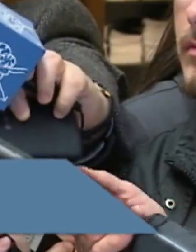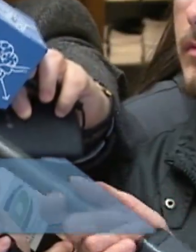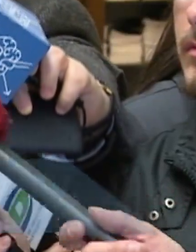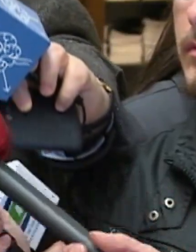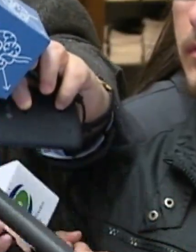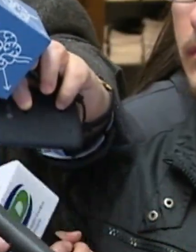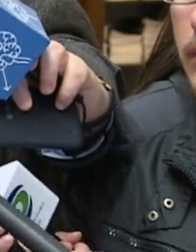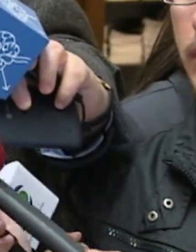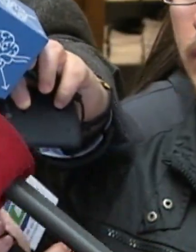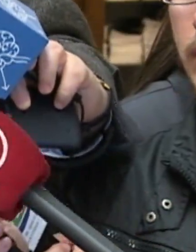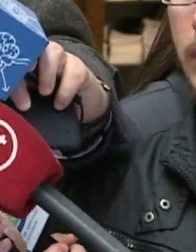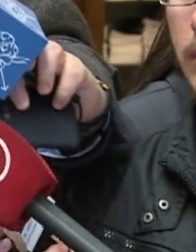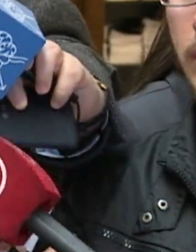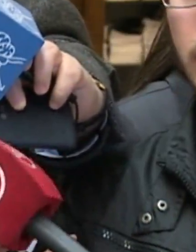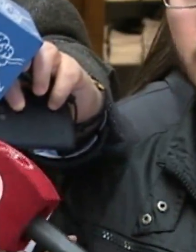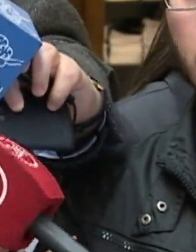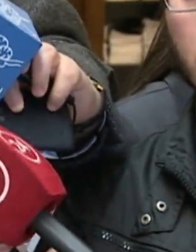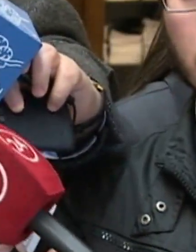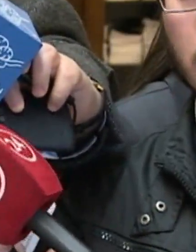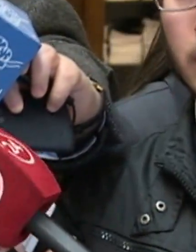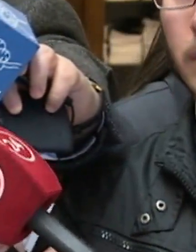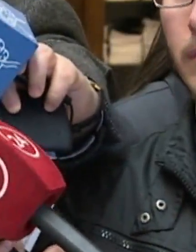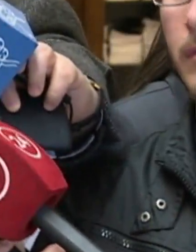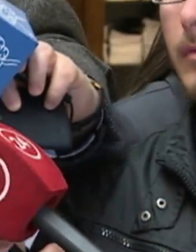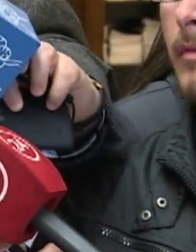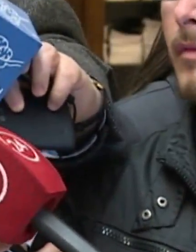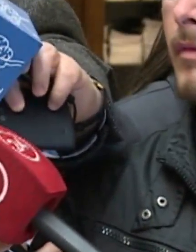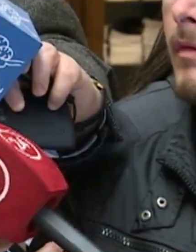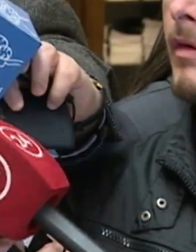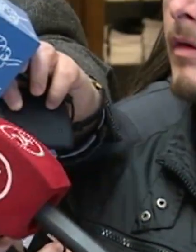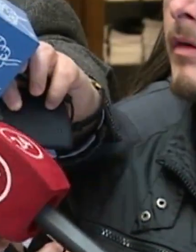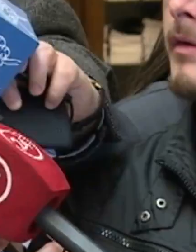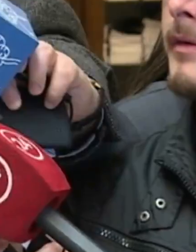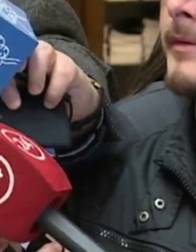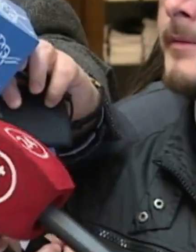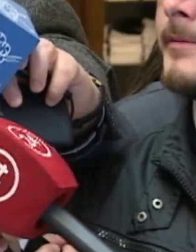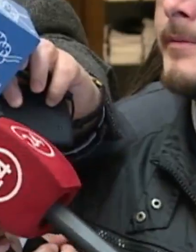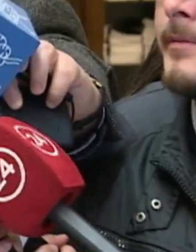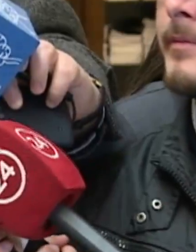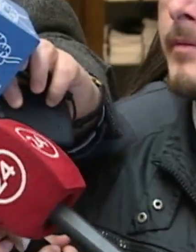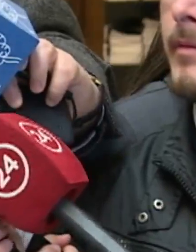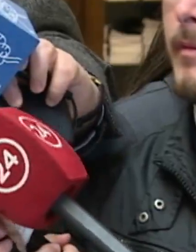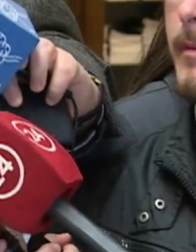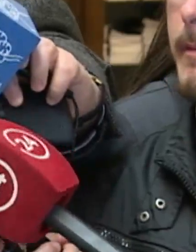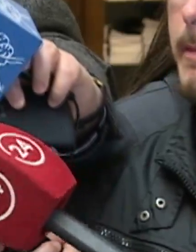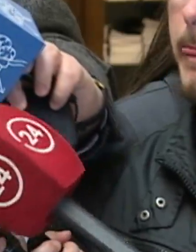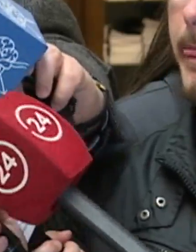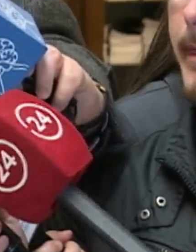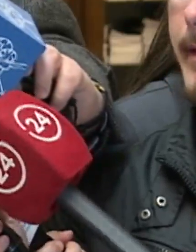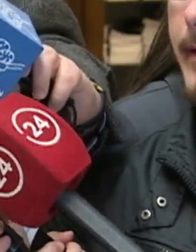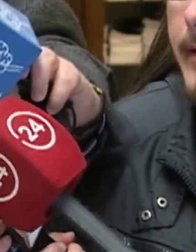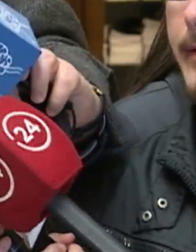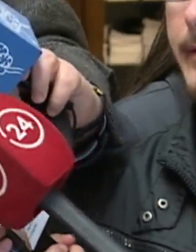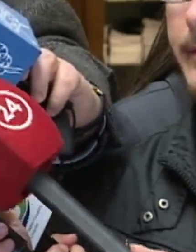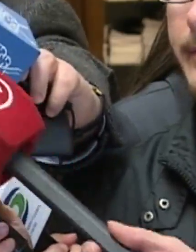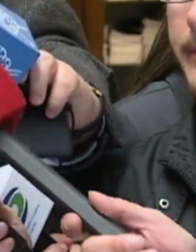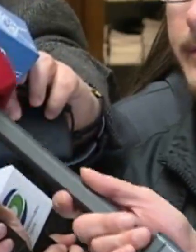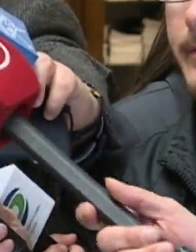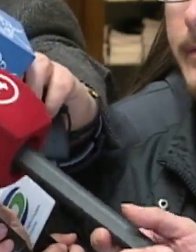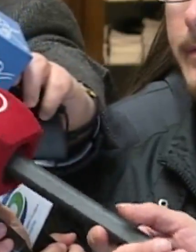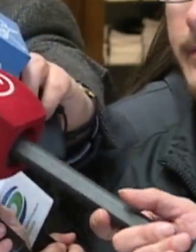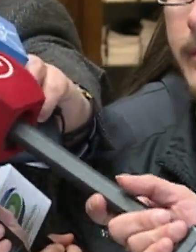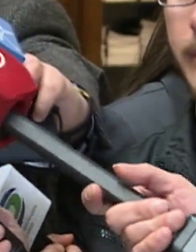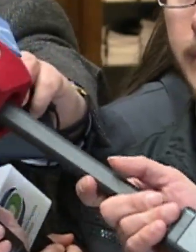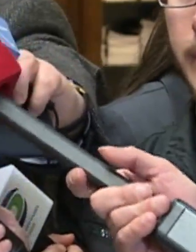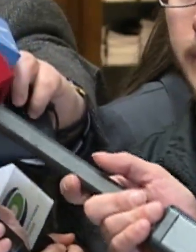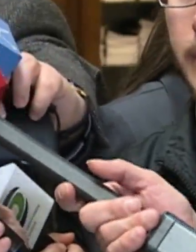monedas cinco pesos mientras tanto y por lo tanto el redondeo no hay que usarlo cuando uno tiene monedas pero cuando escaseen las monedas de esta denominación eventualmente